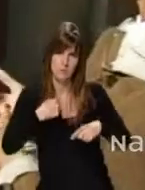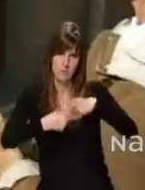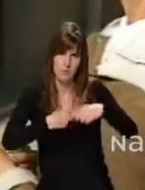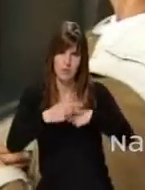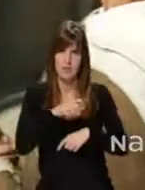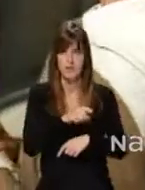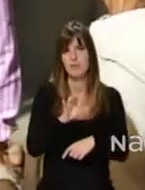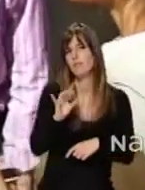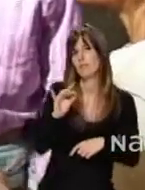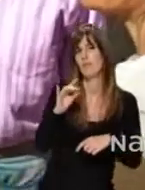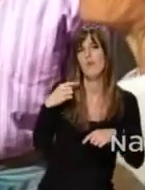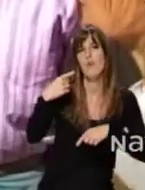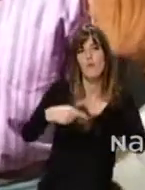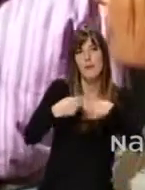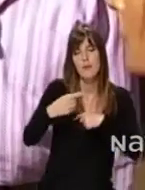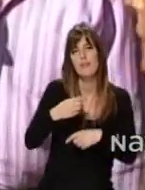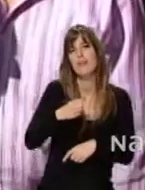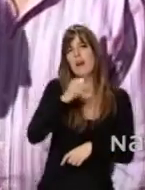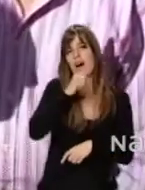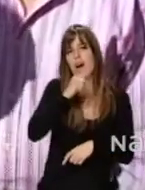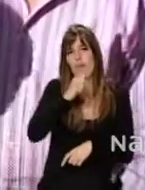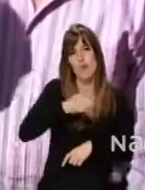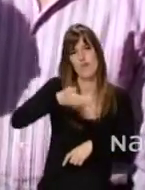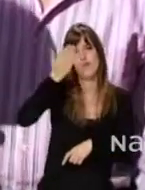este turrón. Efectivamente, era el bisabuelo el que empezó a hacer el